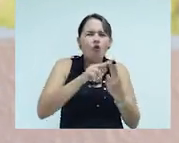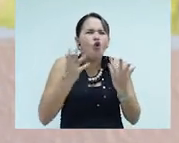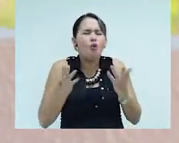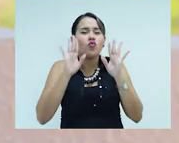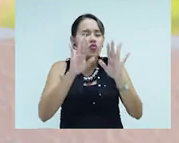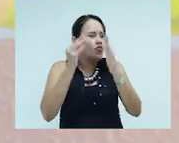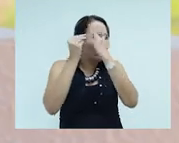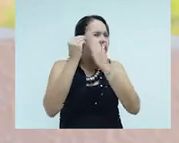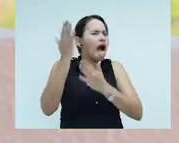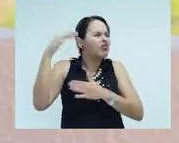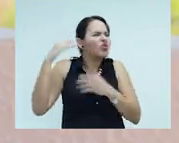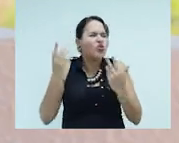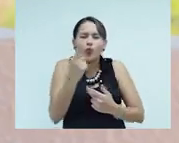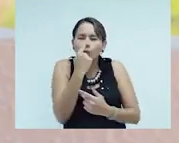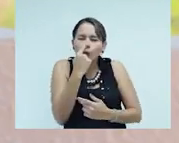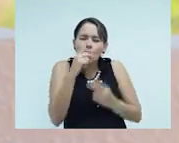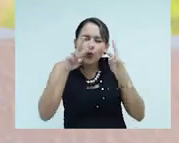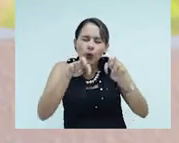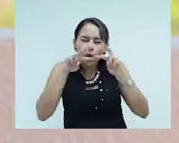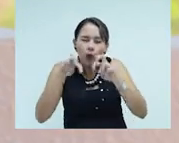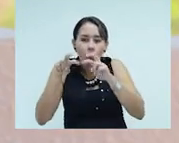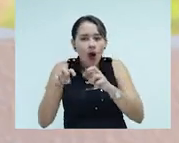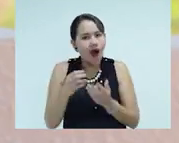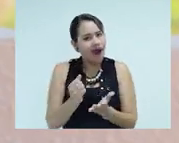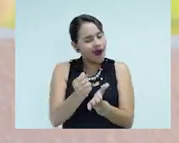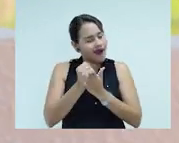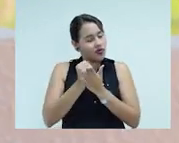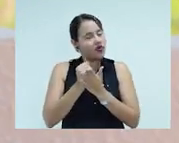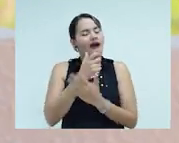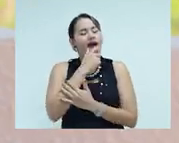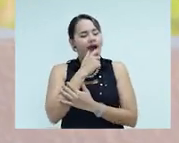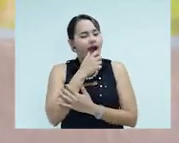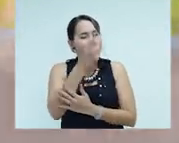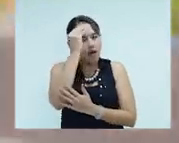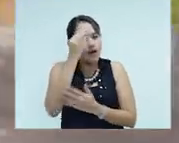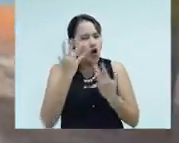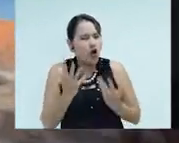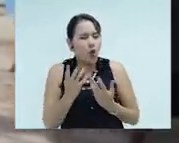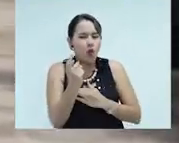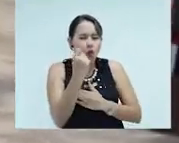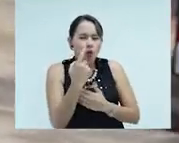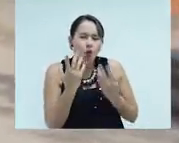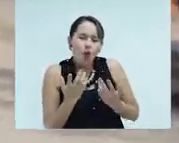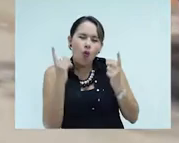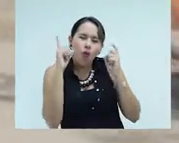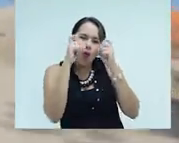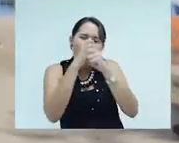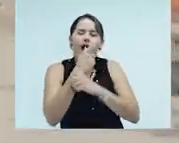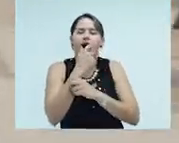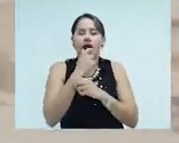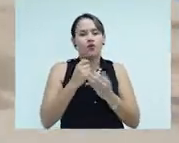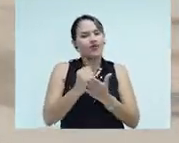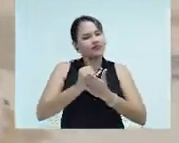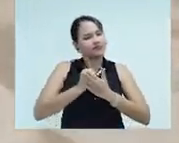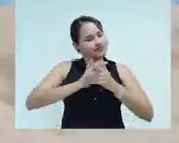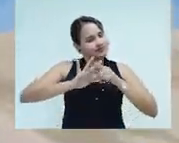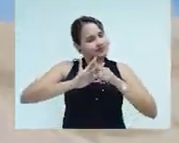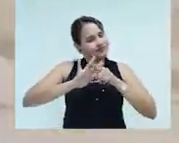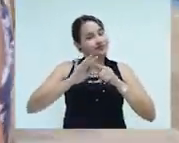de otras pruebas, y ahí también uno iba como cogiendo tipsitos, el tipo de pregunta que iba a salir y todo eso.